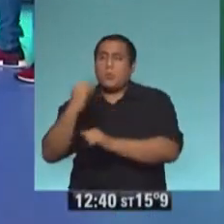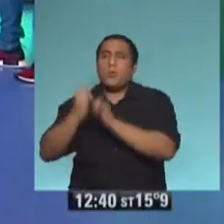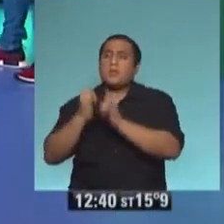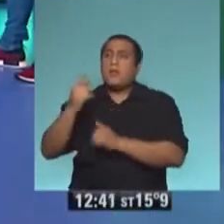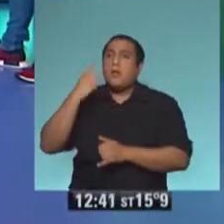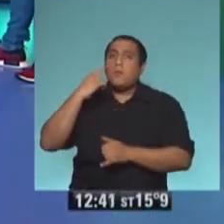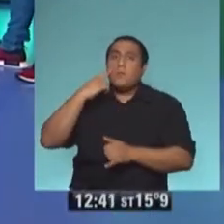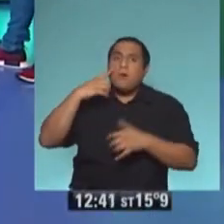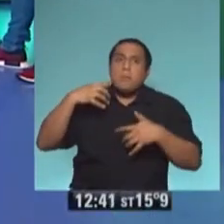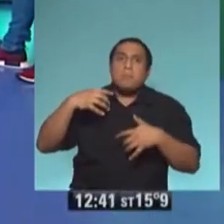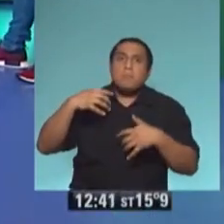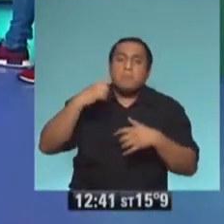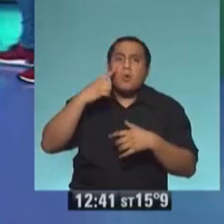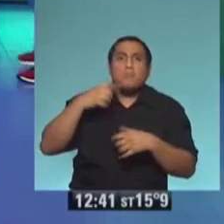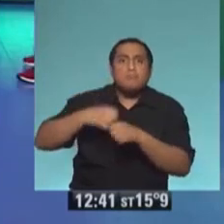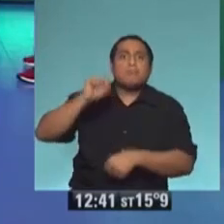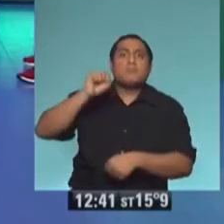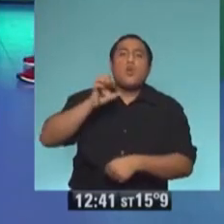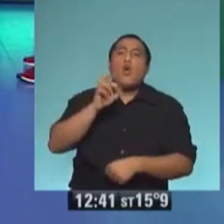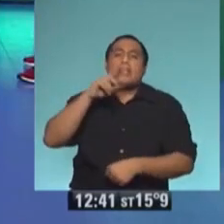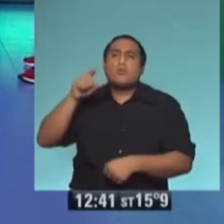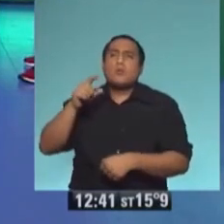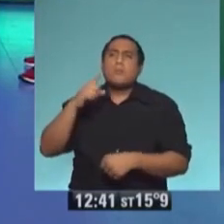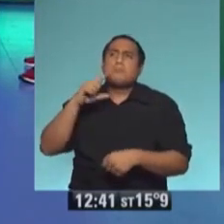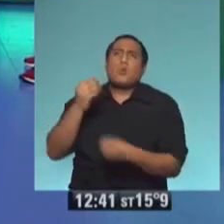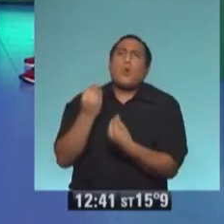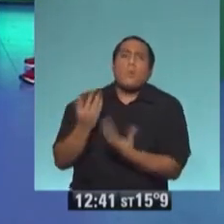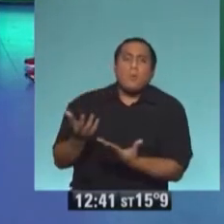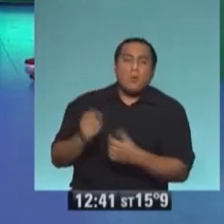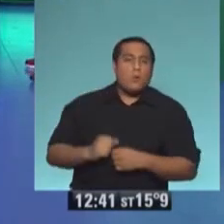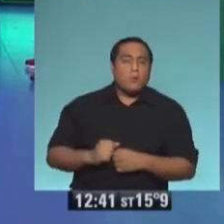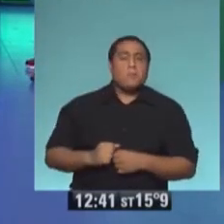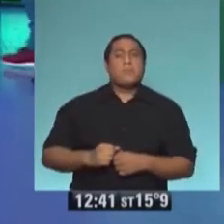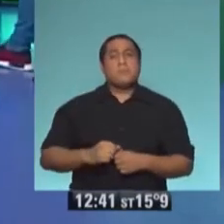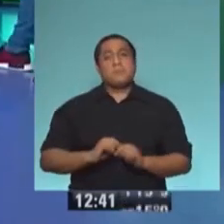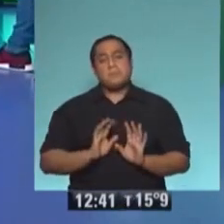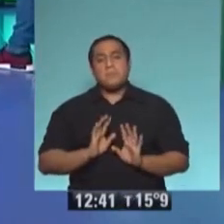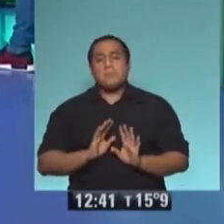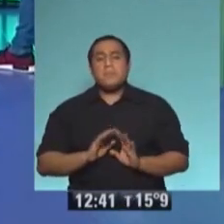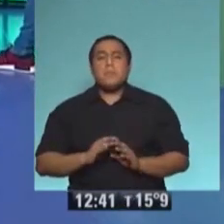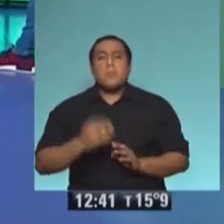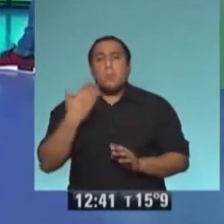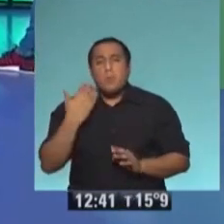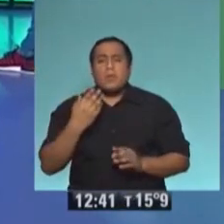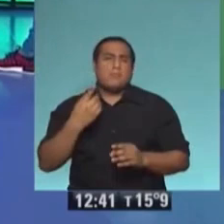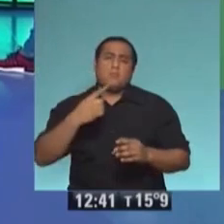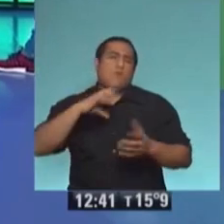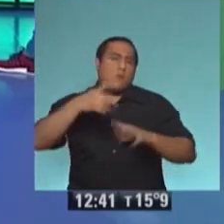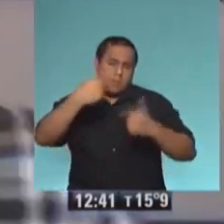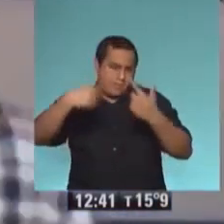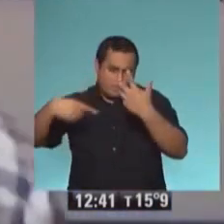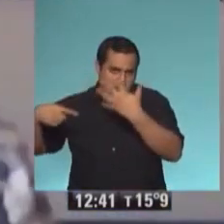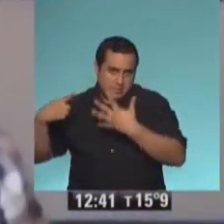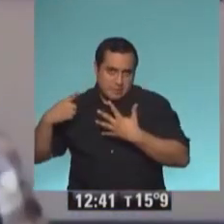ornitólogo? Bueno, para llegar a ser ornitólogo, se puede llegar de un montón de maneras, la